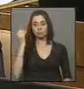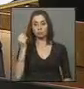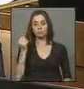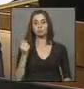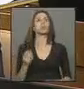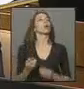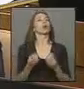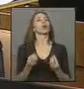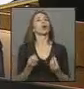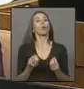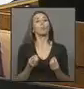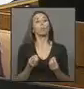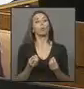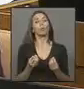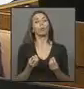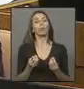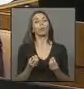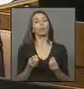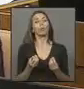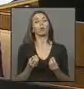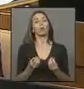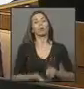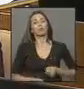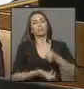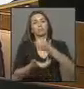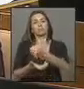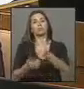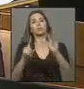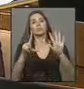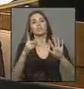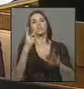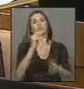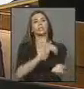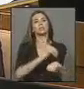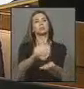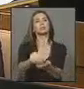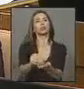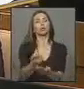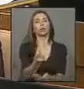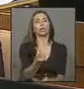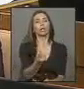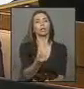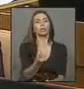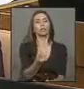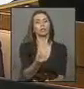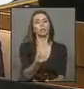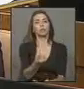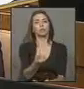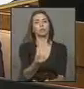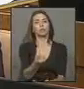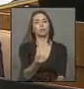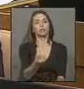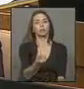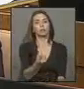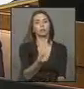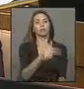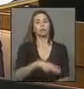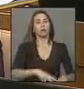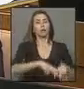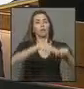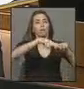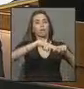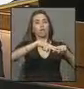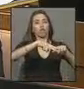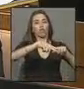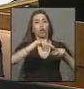de cómo se van a destinar los 720 millones de pesos que fueron direccionados a través del Fondo